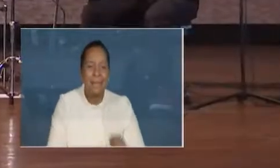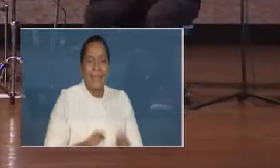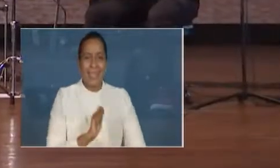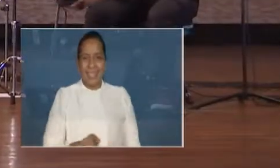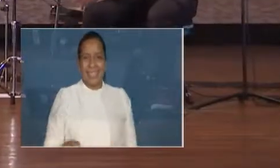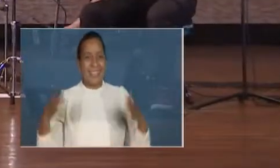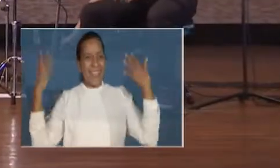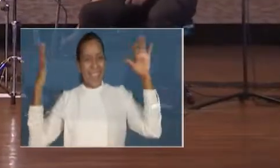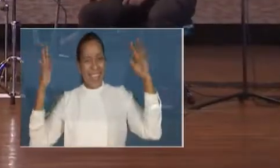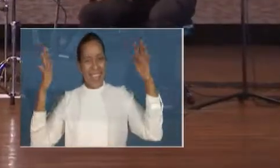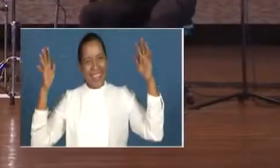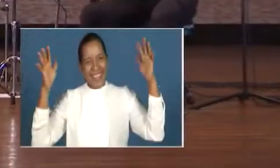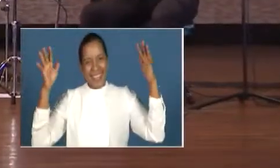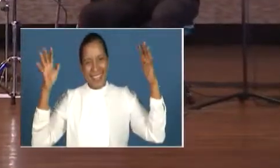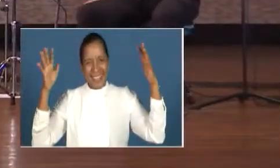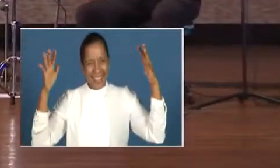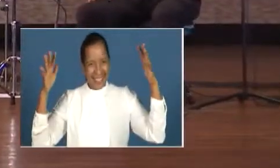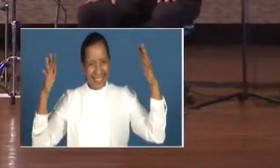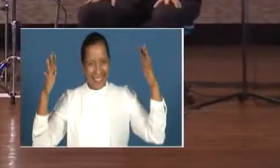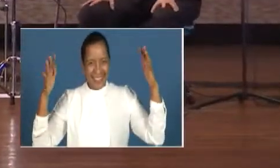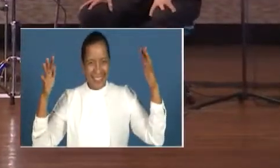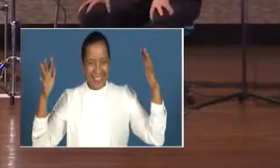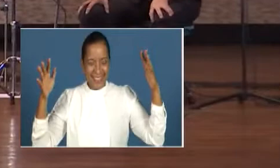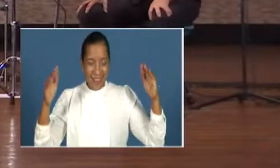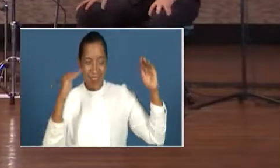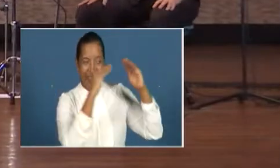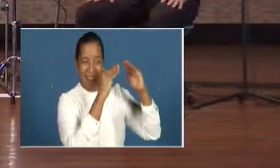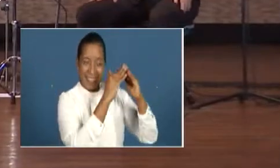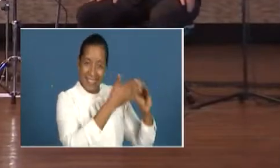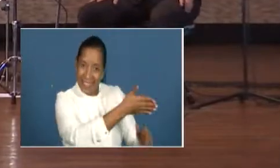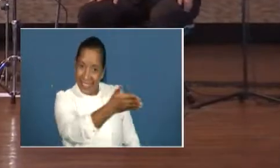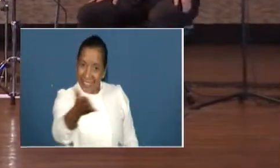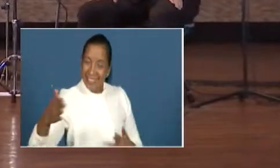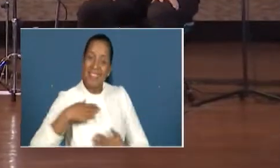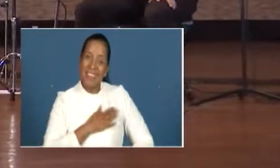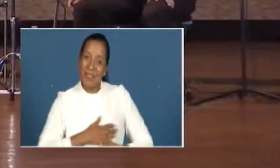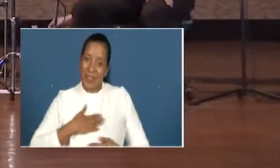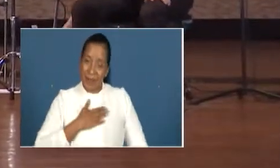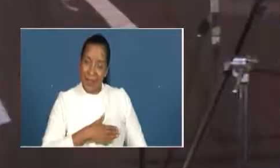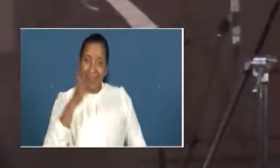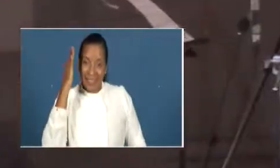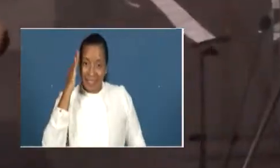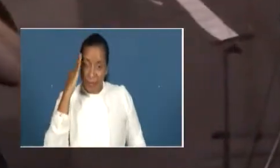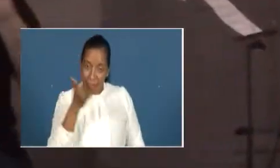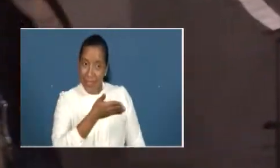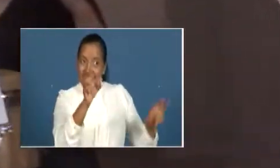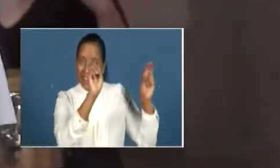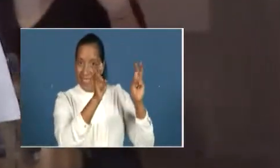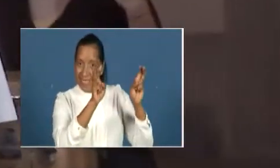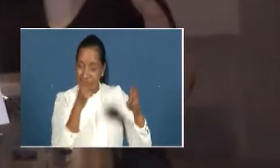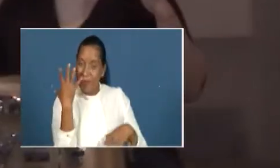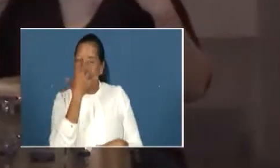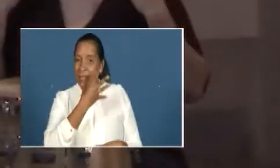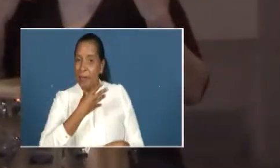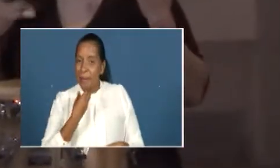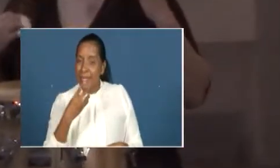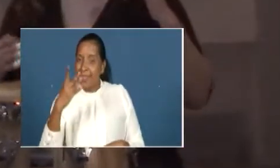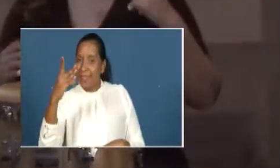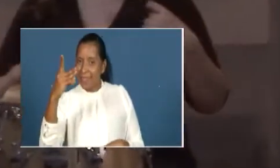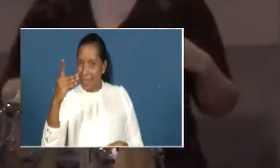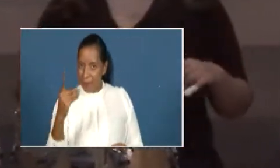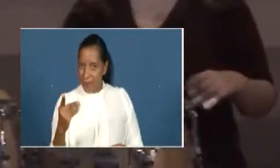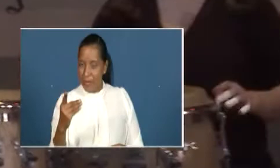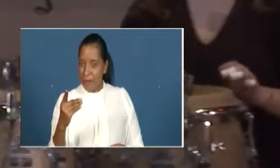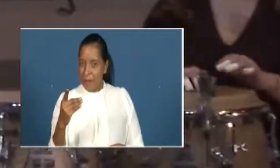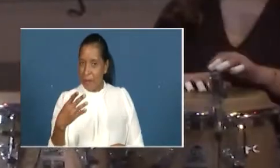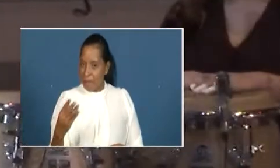¡Hey, la cosa! El aplauso de todos ustedes en casa, papá, bien chévere. Para que sepan también que este tema, David Chauvin Jr.